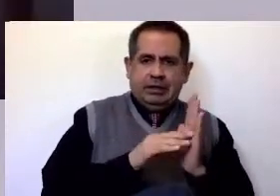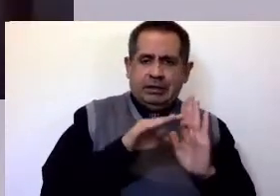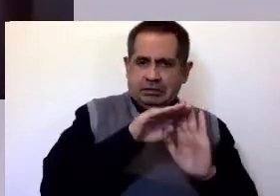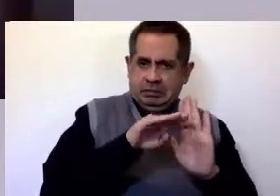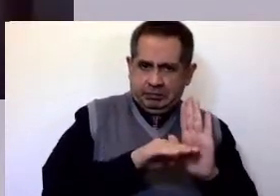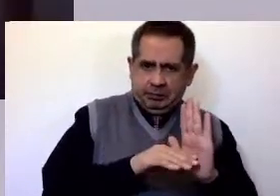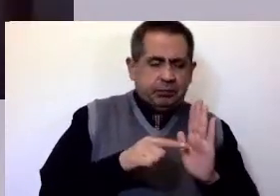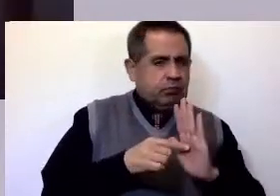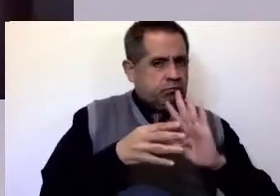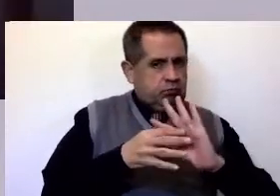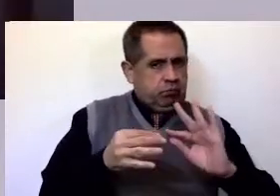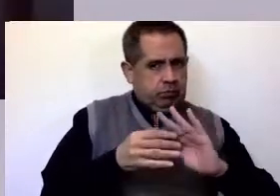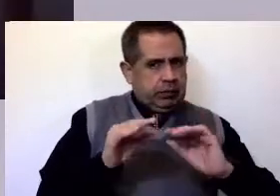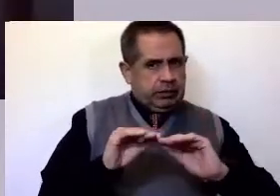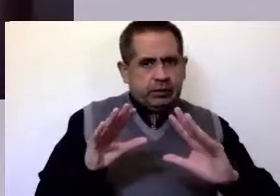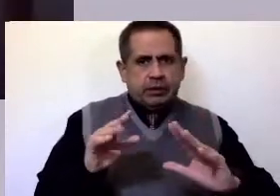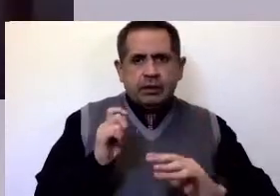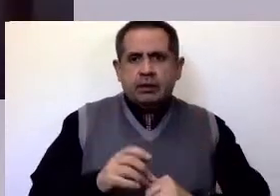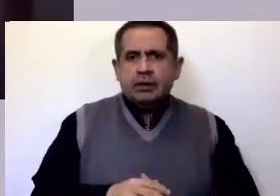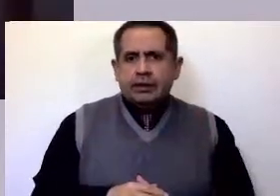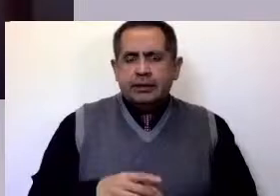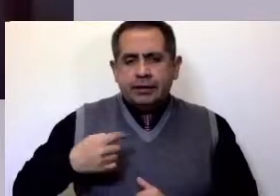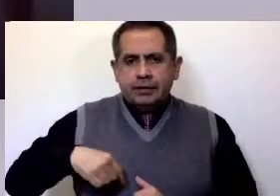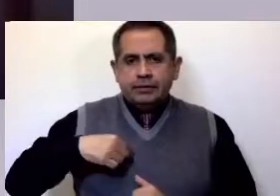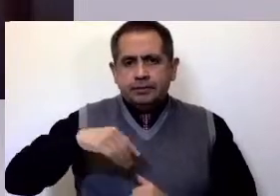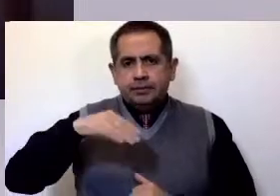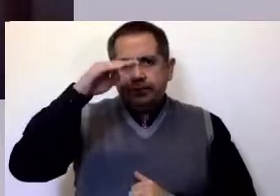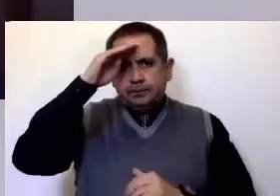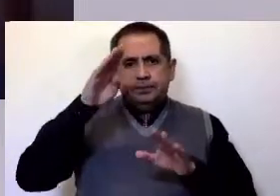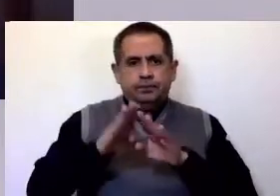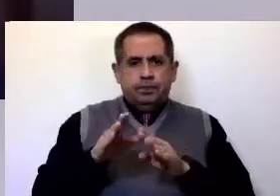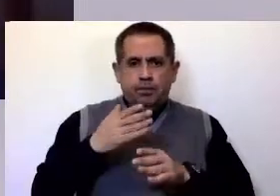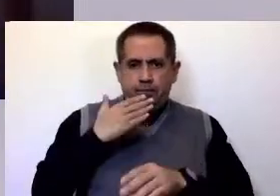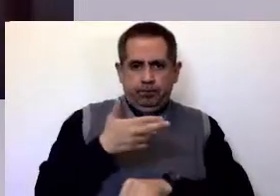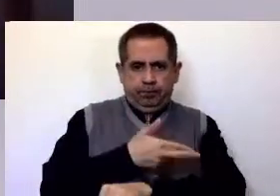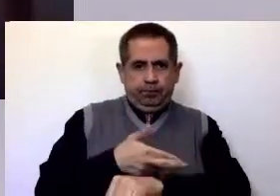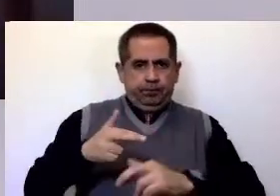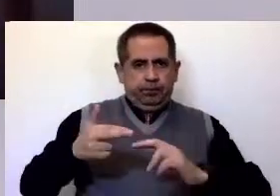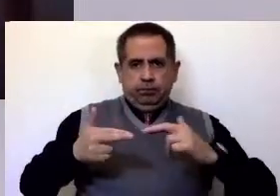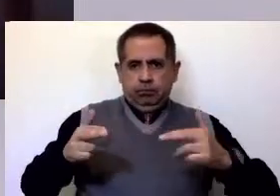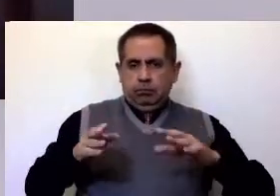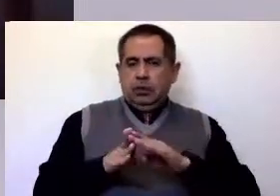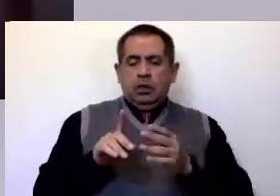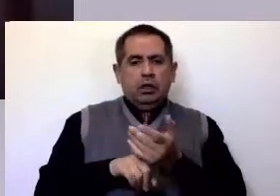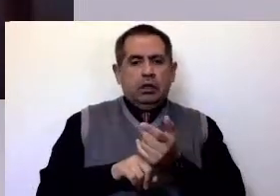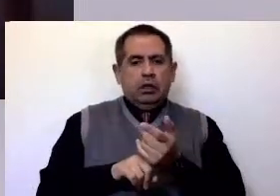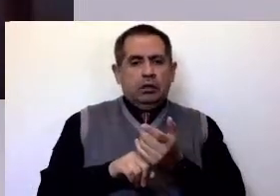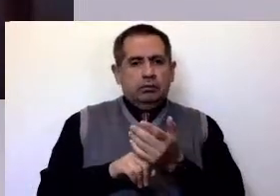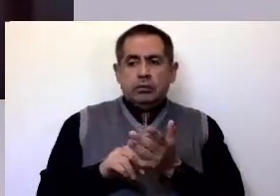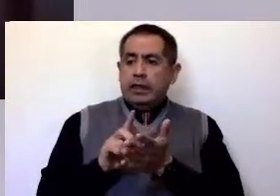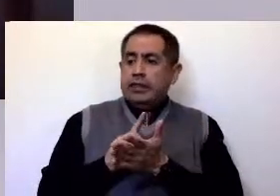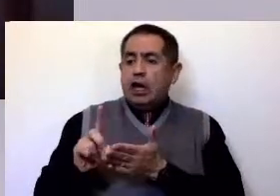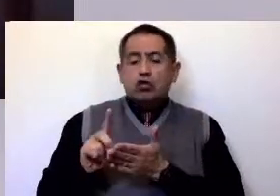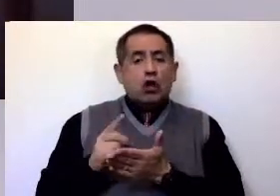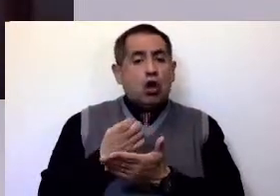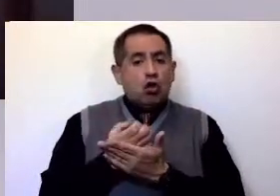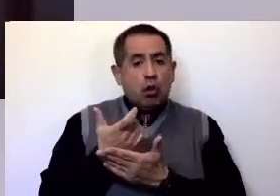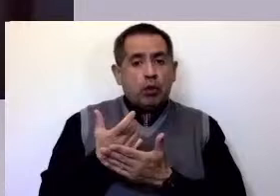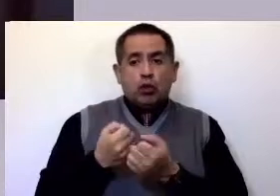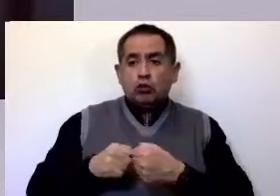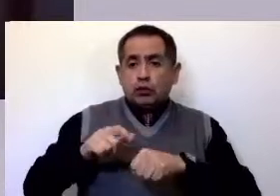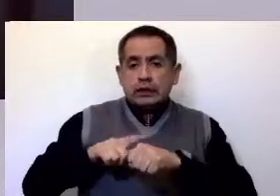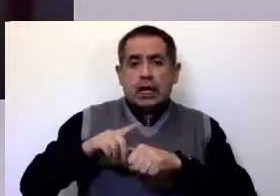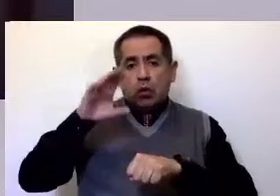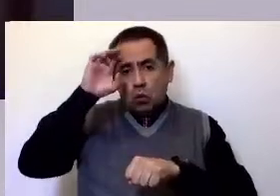lo siguiente considerando la estrecha relación que existe entre la vigencia de los derechos económicos sociales y culturales